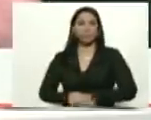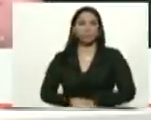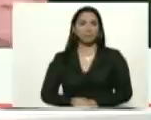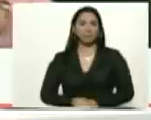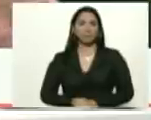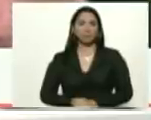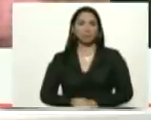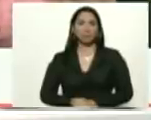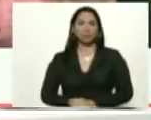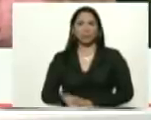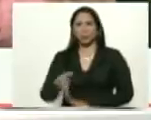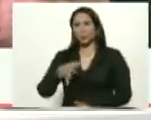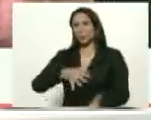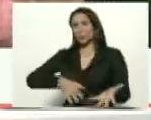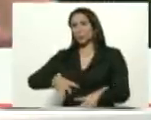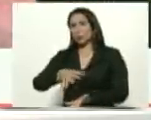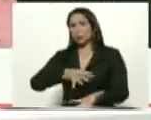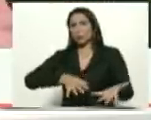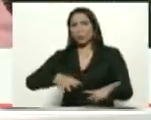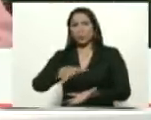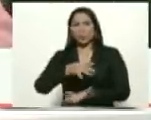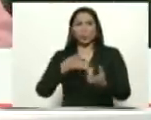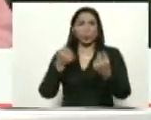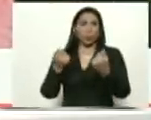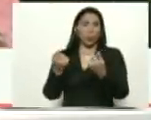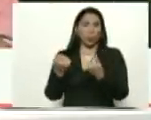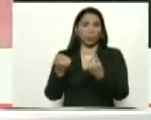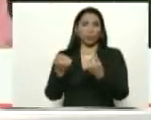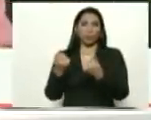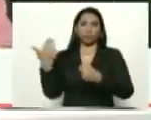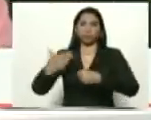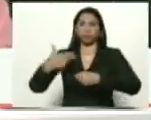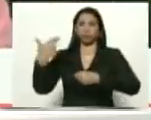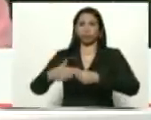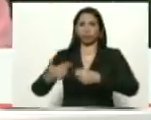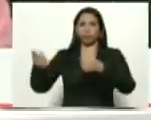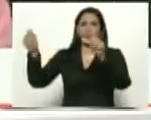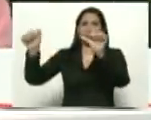Una hecatombe económica, financiera, petrolera.